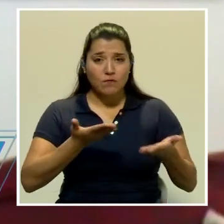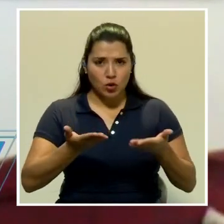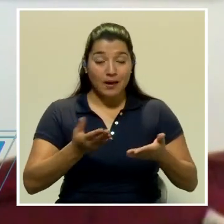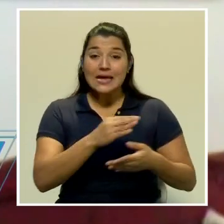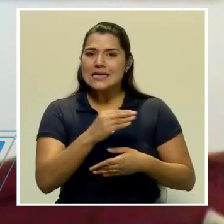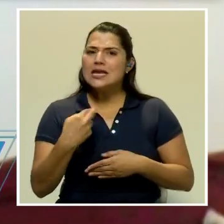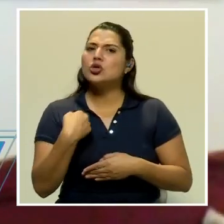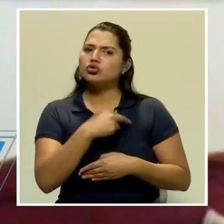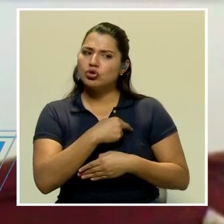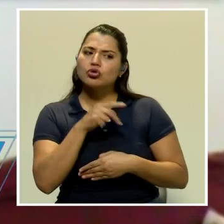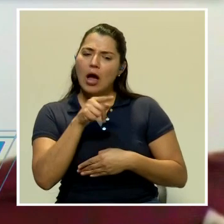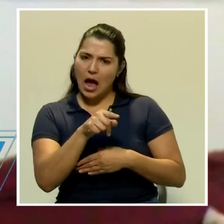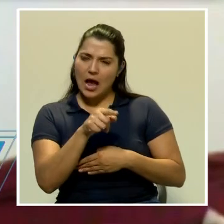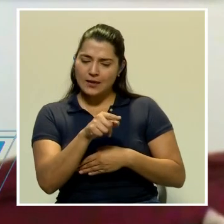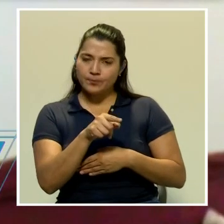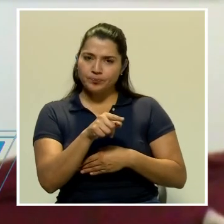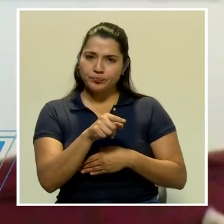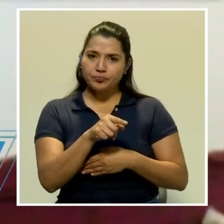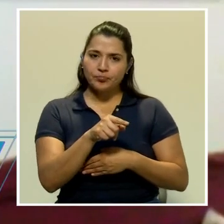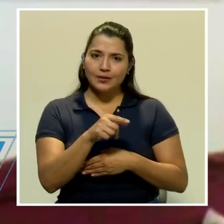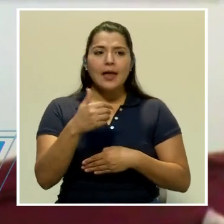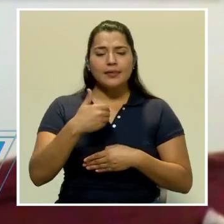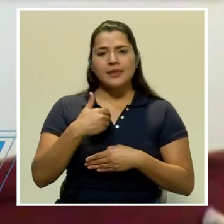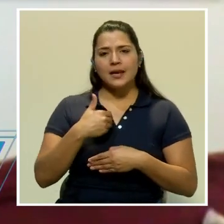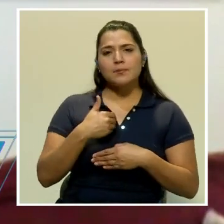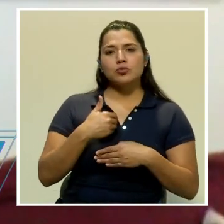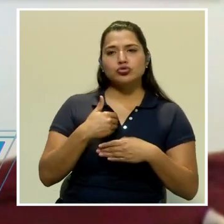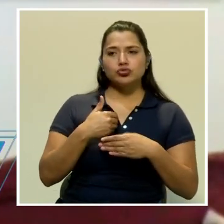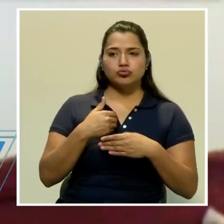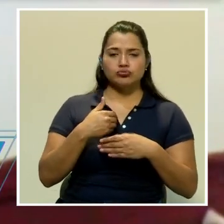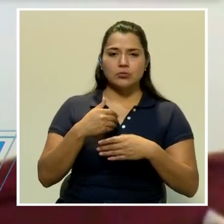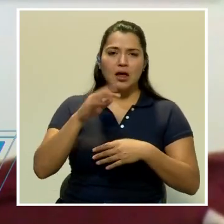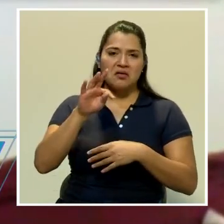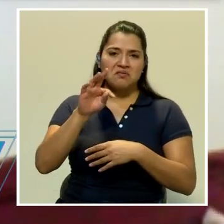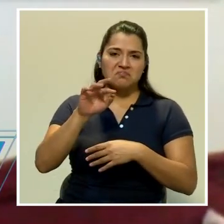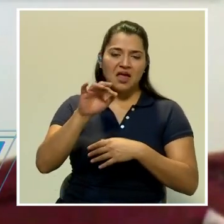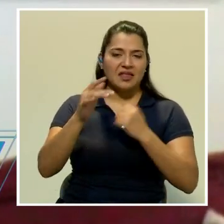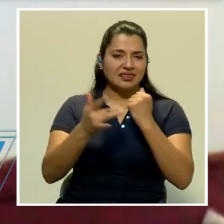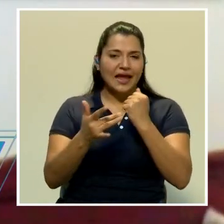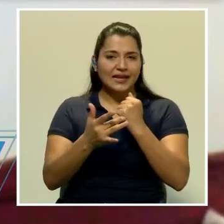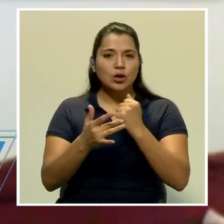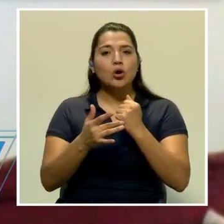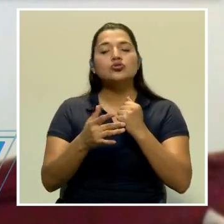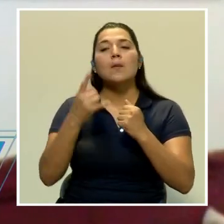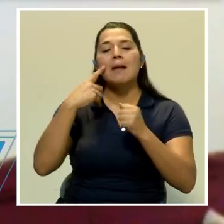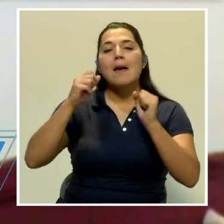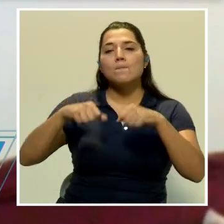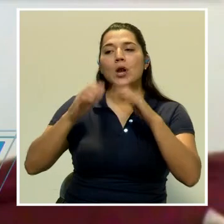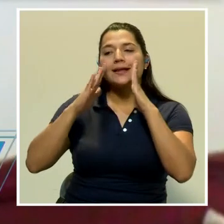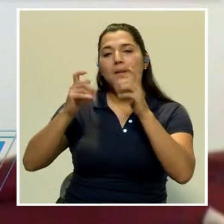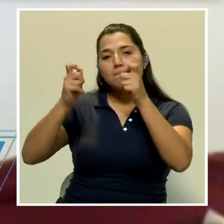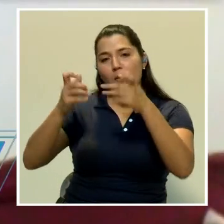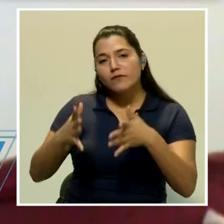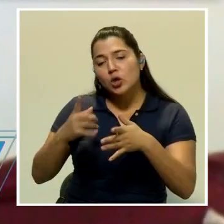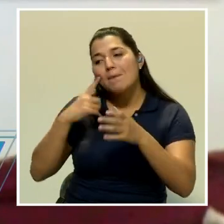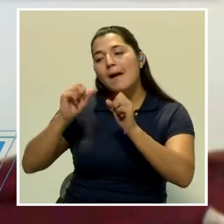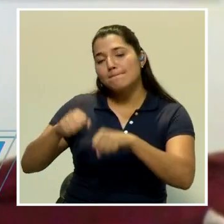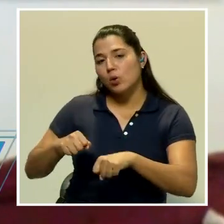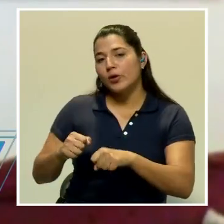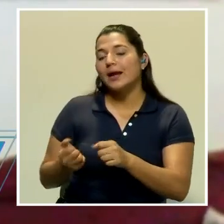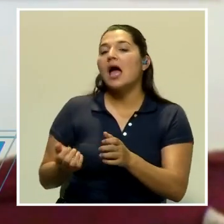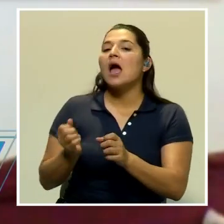una mesa de servicio, la cual daba atención a los docentes para volverle a hacer el correo electrónico, la contraseña. Bueno, usted sabe